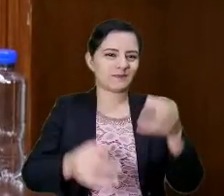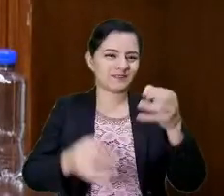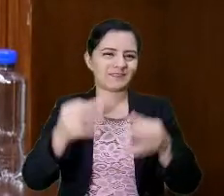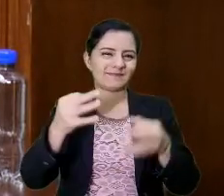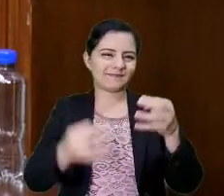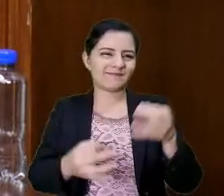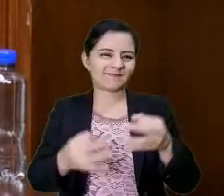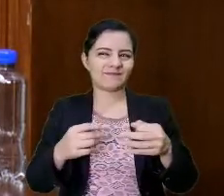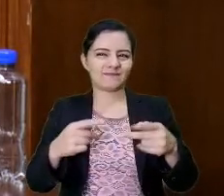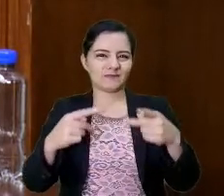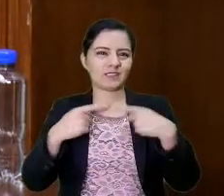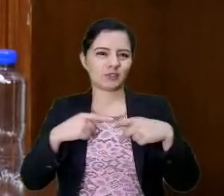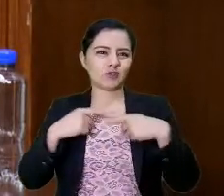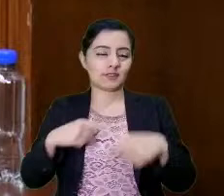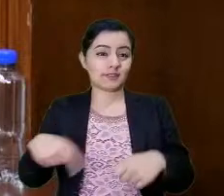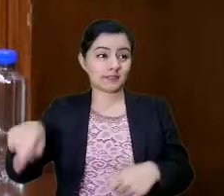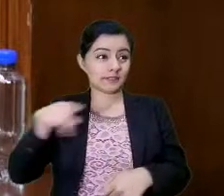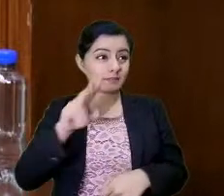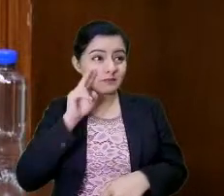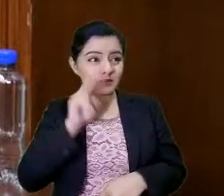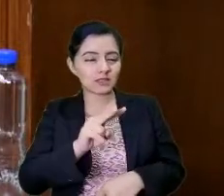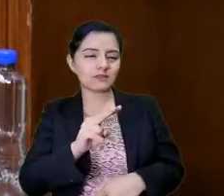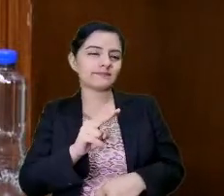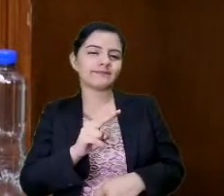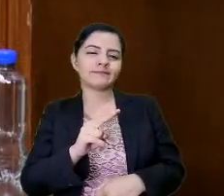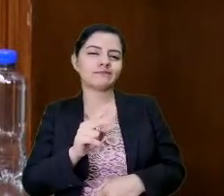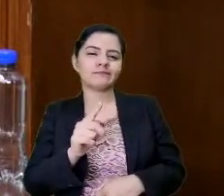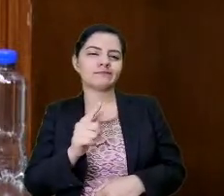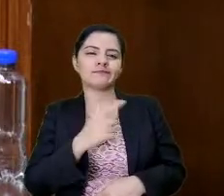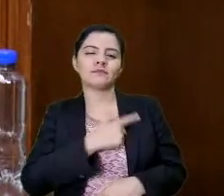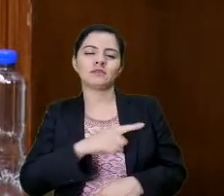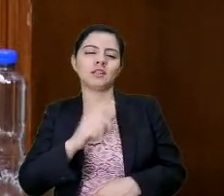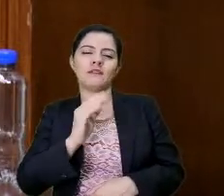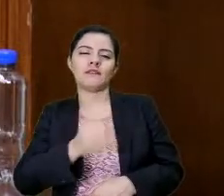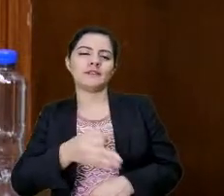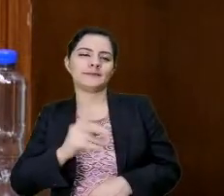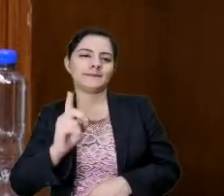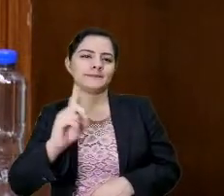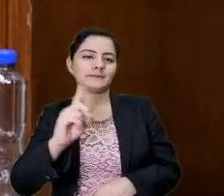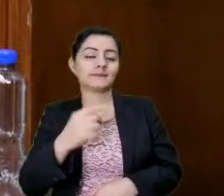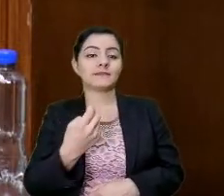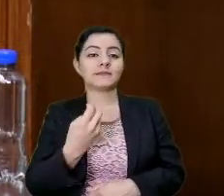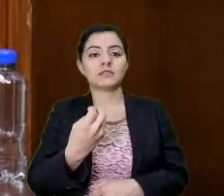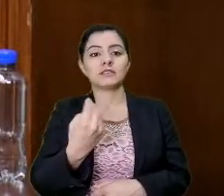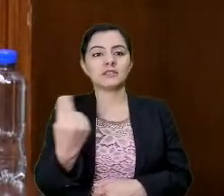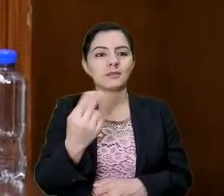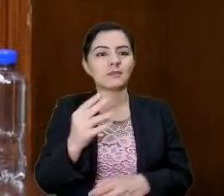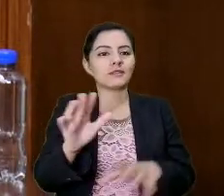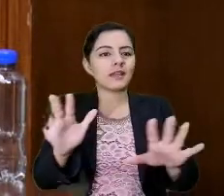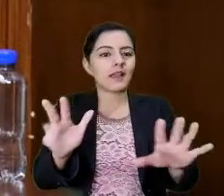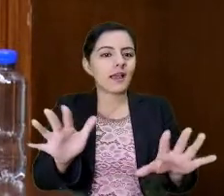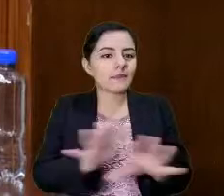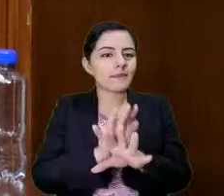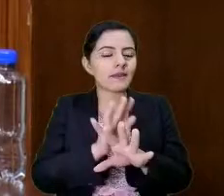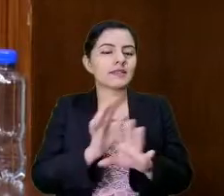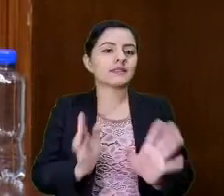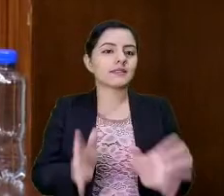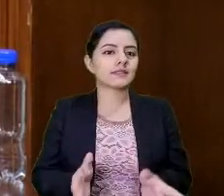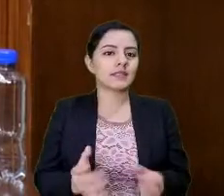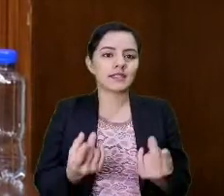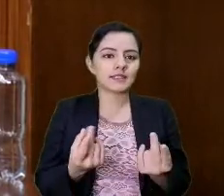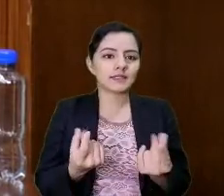pueblo mexiquense. Sin duda alguna tenemos esto que revertirlo de manera inmediata.